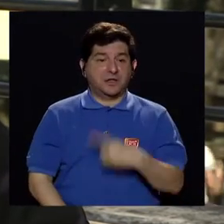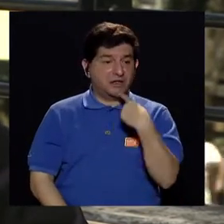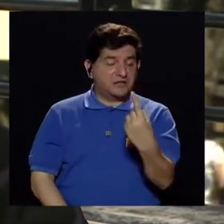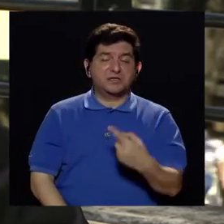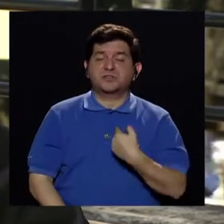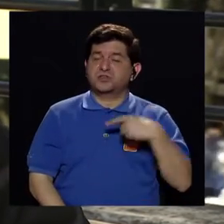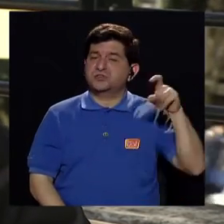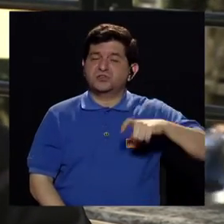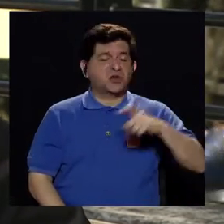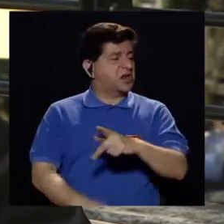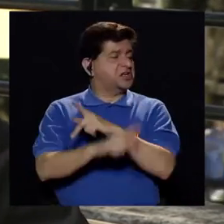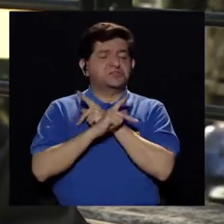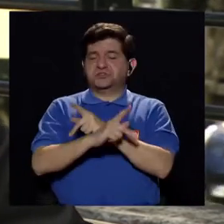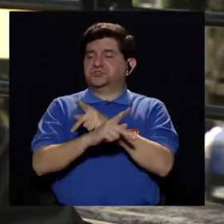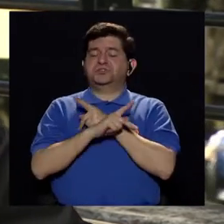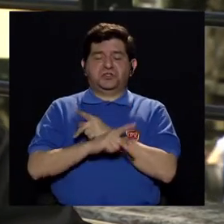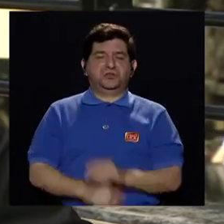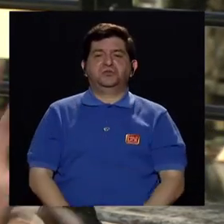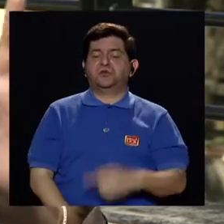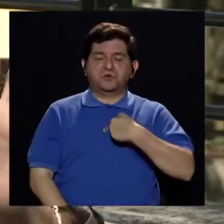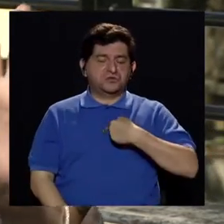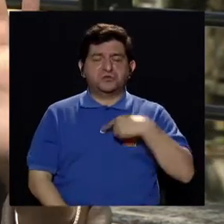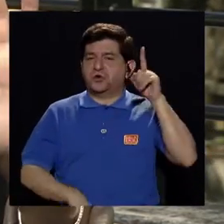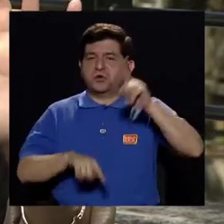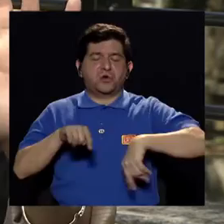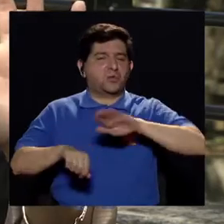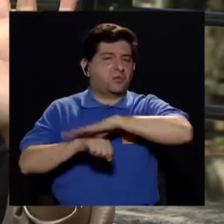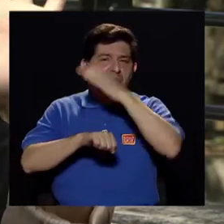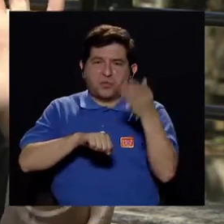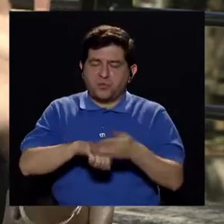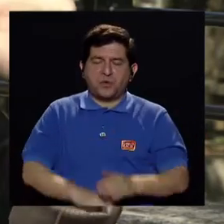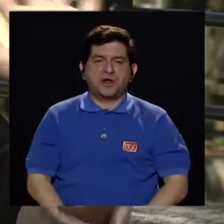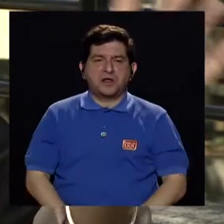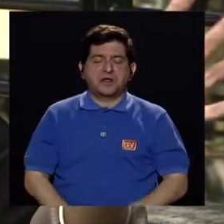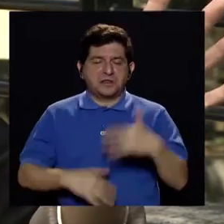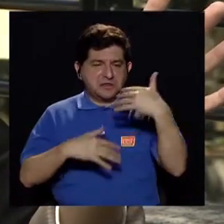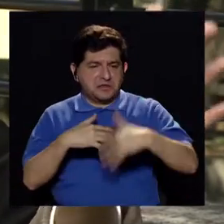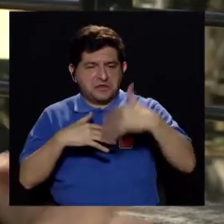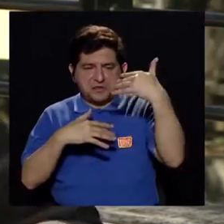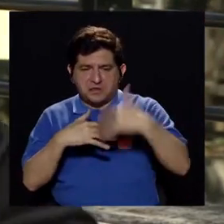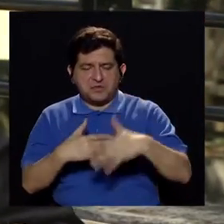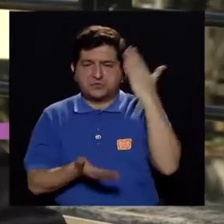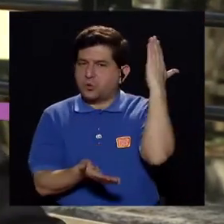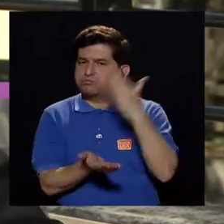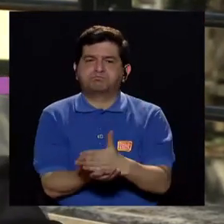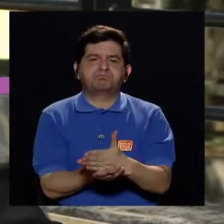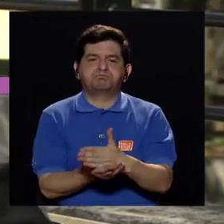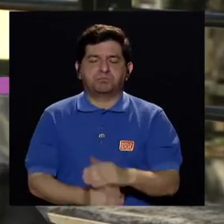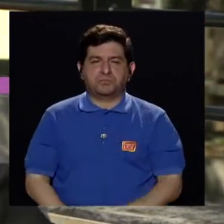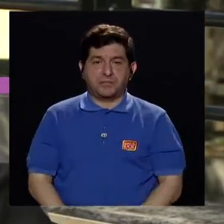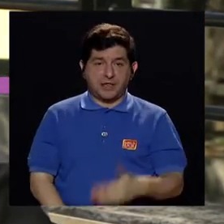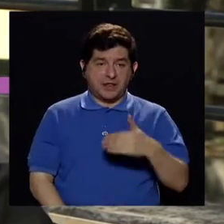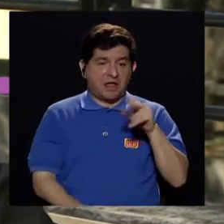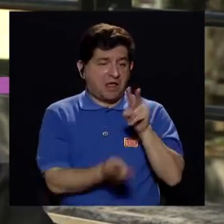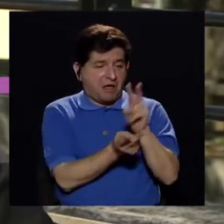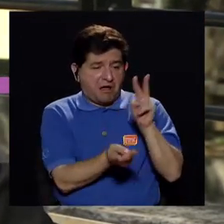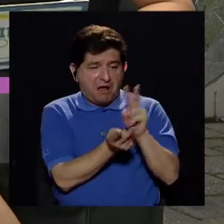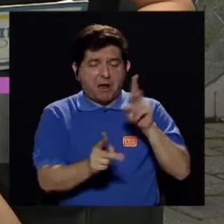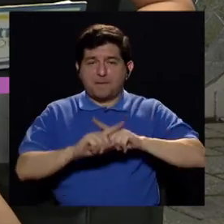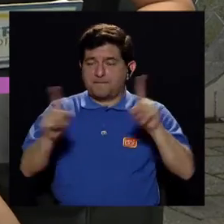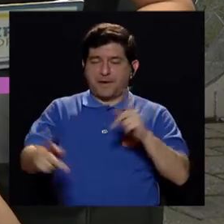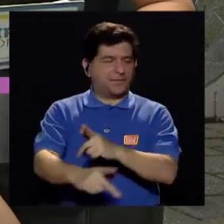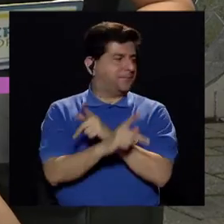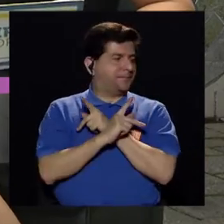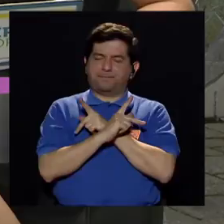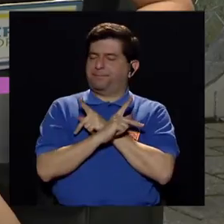ya no necesito protegerme porque ya no quedo embarazada, ya mi periodo menstrual dejó de venir. Entonces tienen relaciones pero no se protegen,